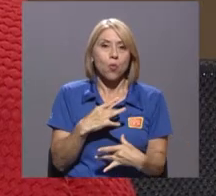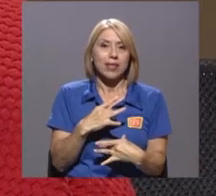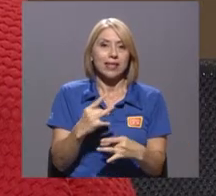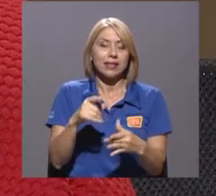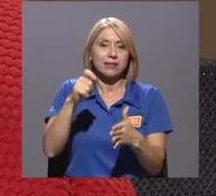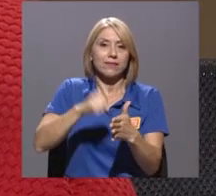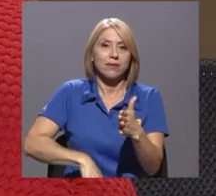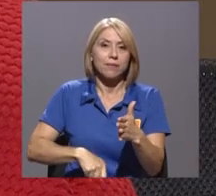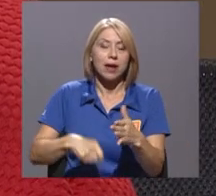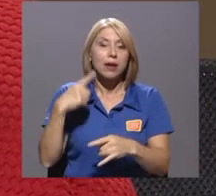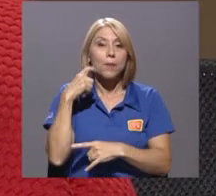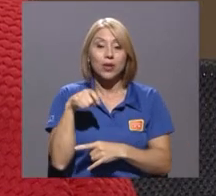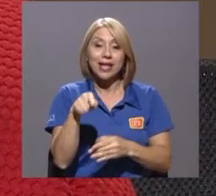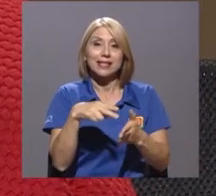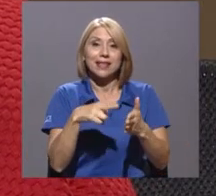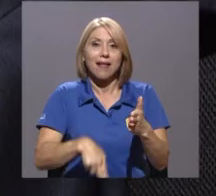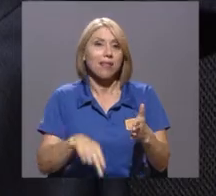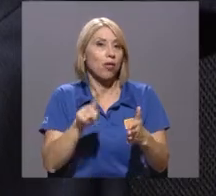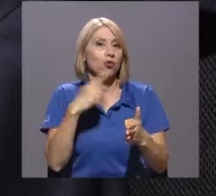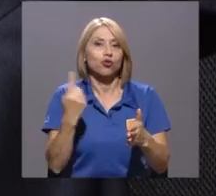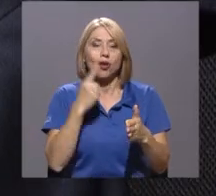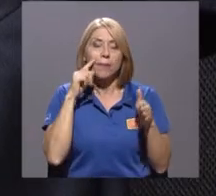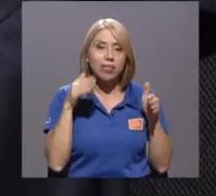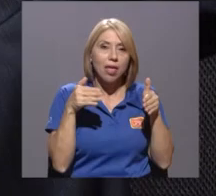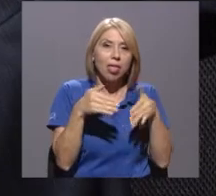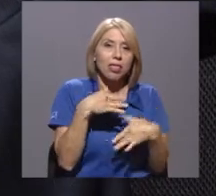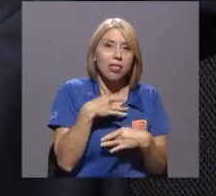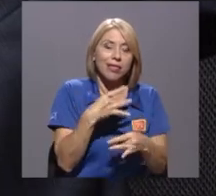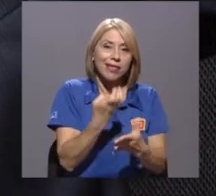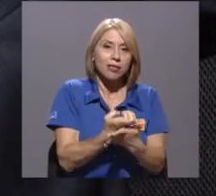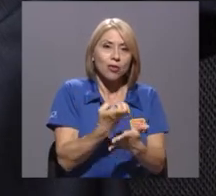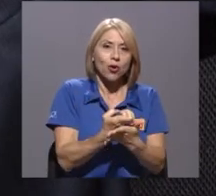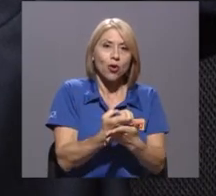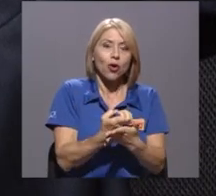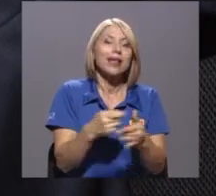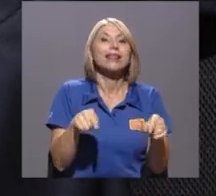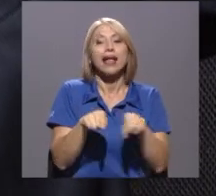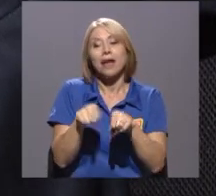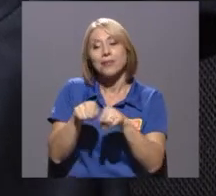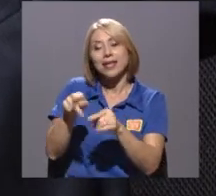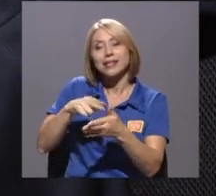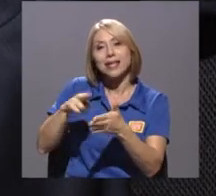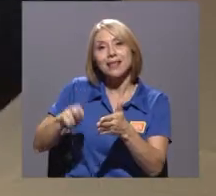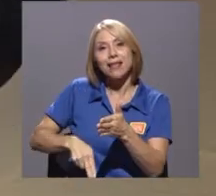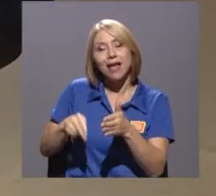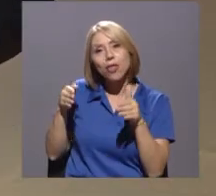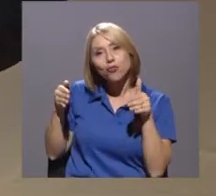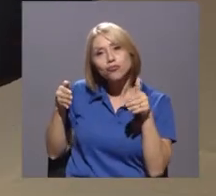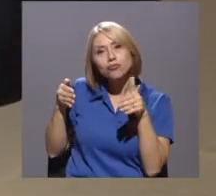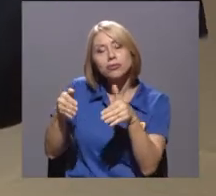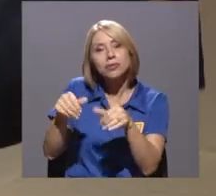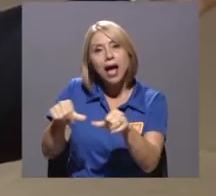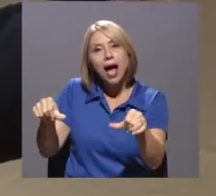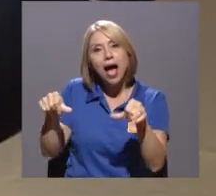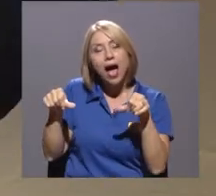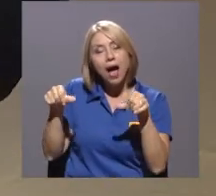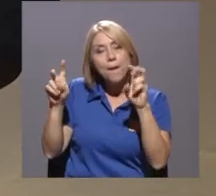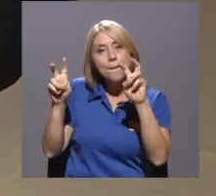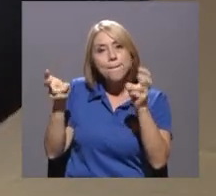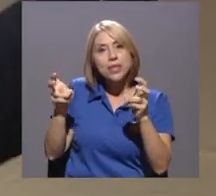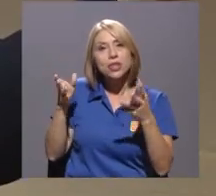un tratado en el ámbito económico sino que es un tratado en el ámbito de la